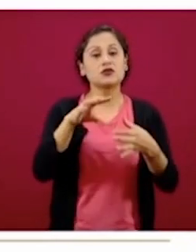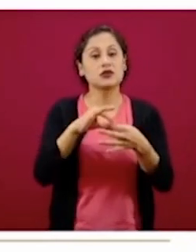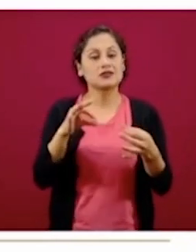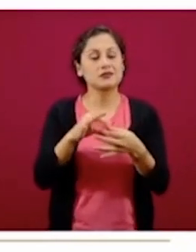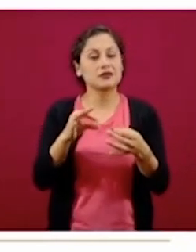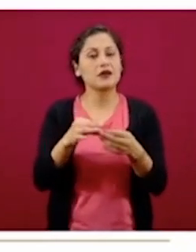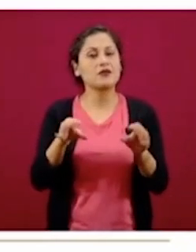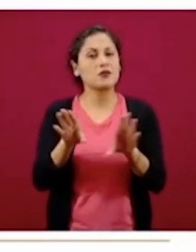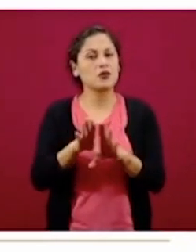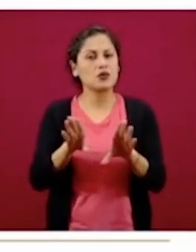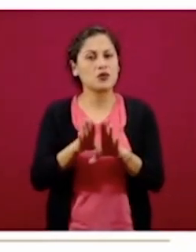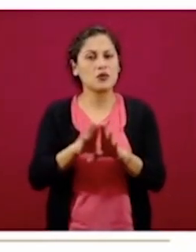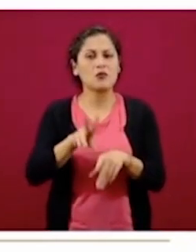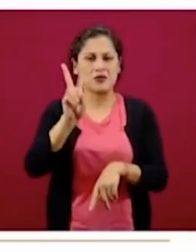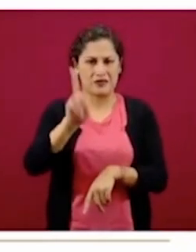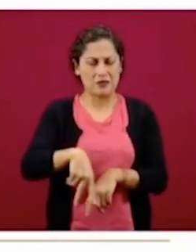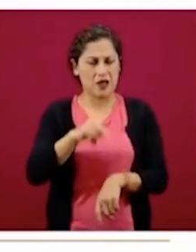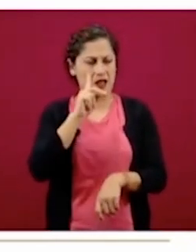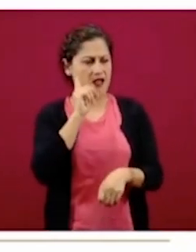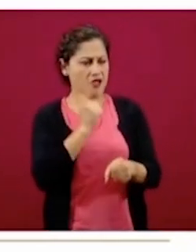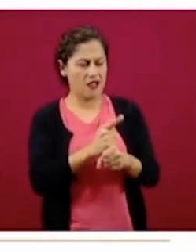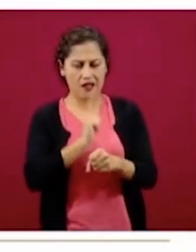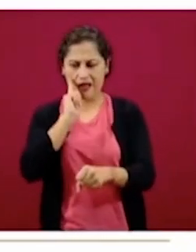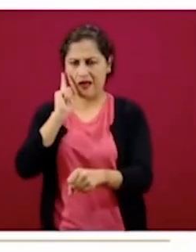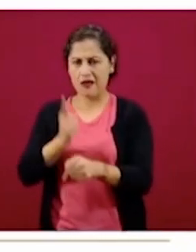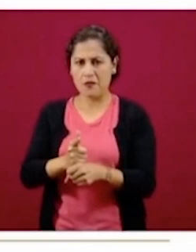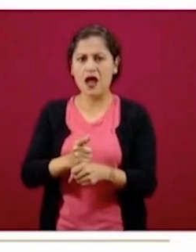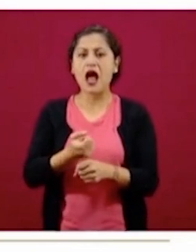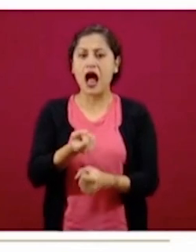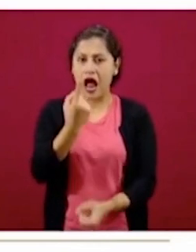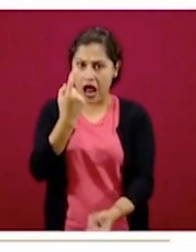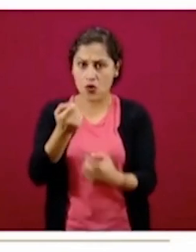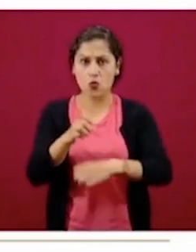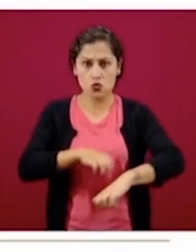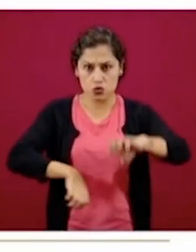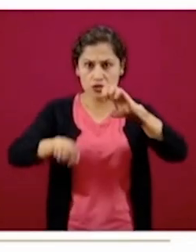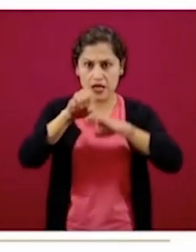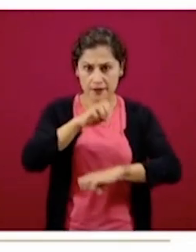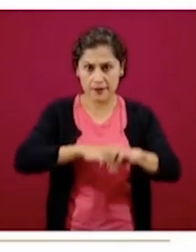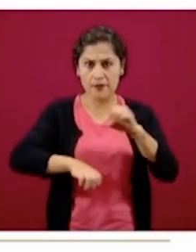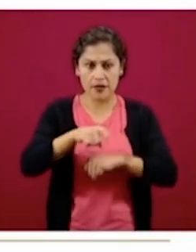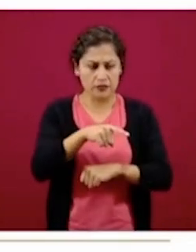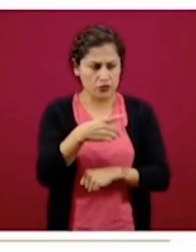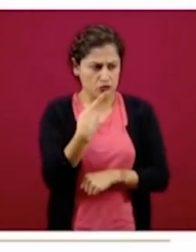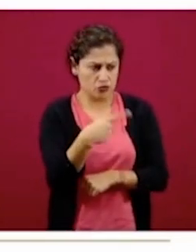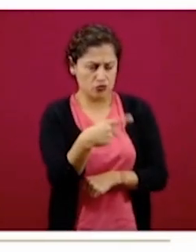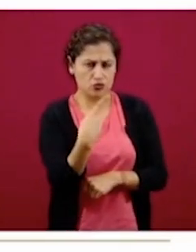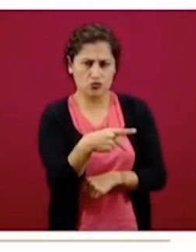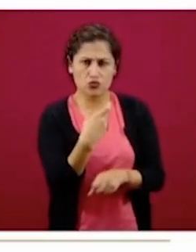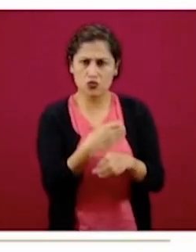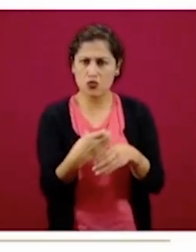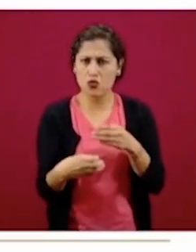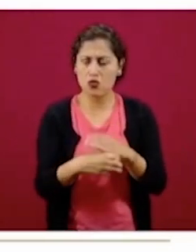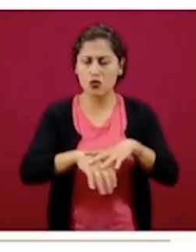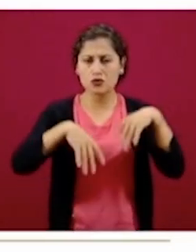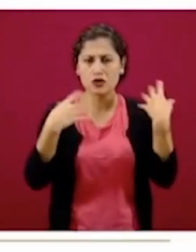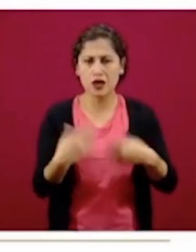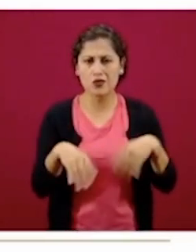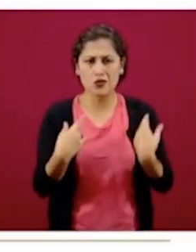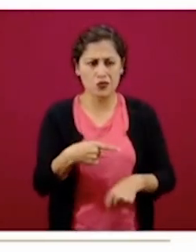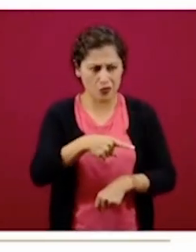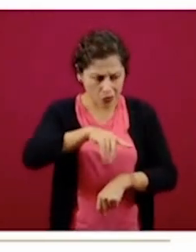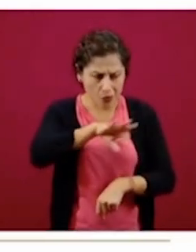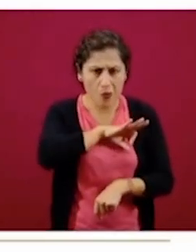Los empresarios que, a pesar de tener un producto competitivo, útil, que podría probar suerte en el mercado global, nunca se han planteado